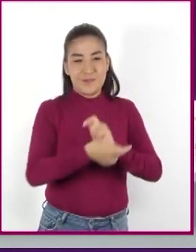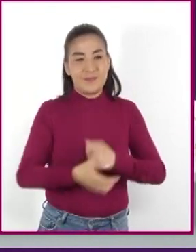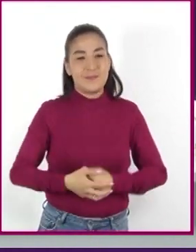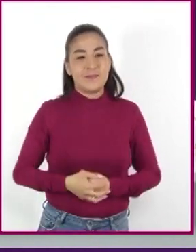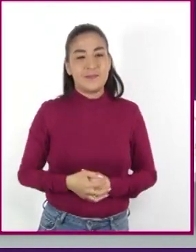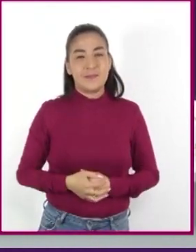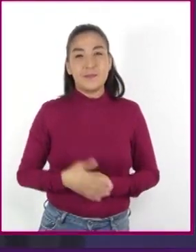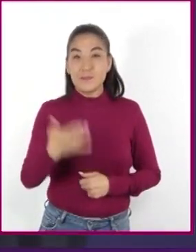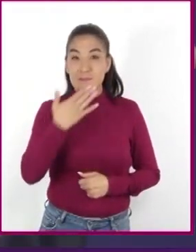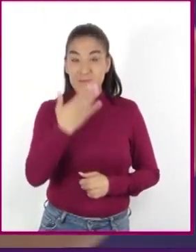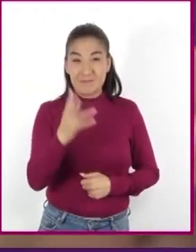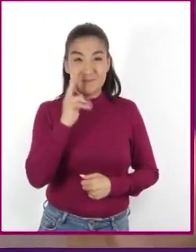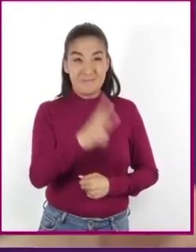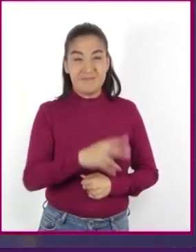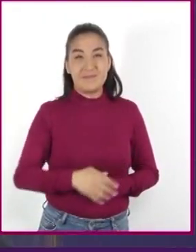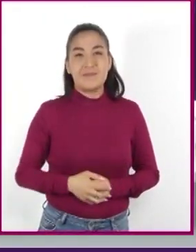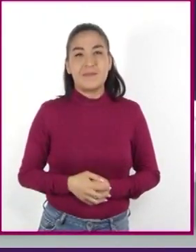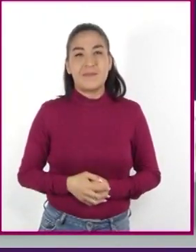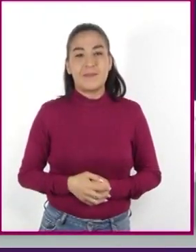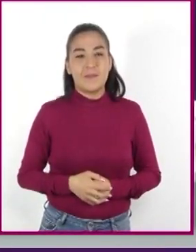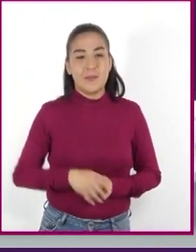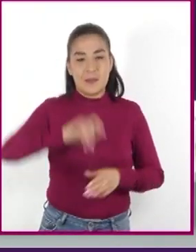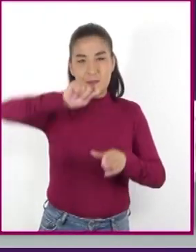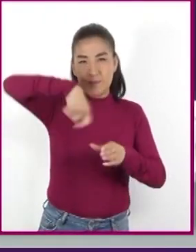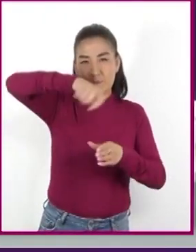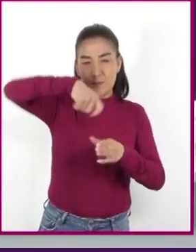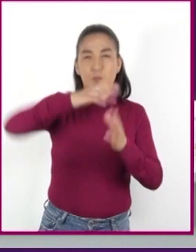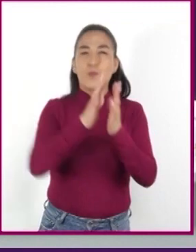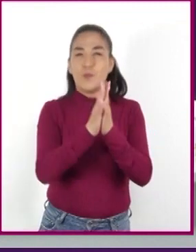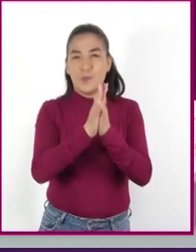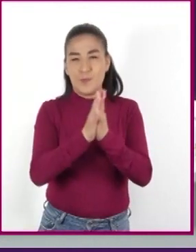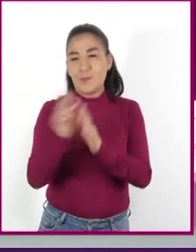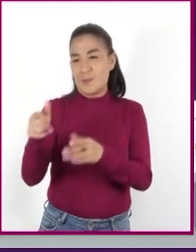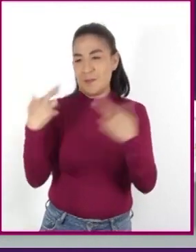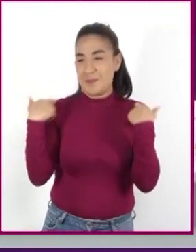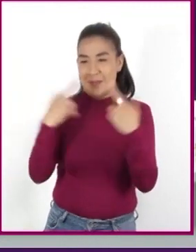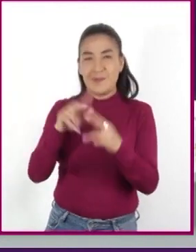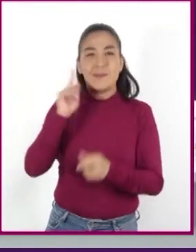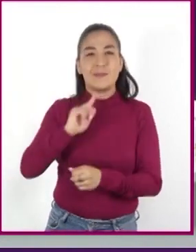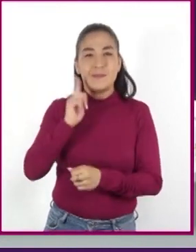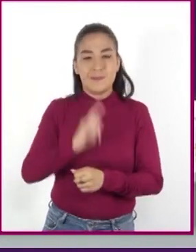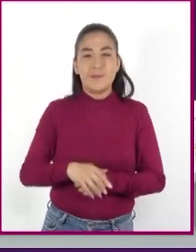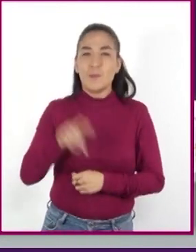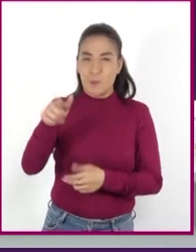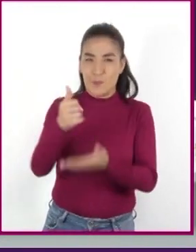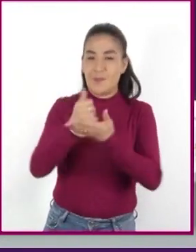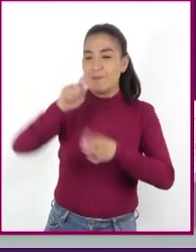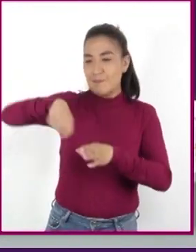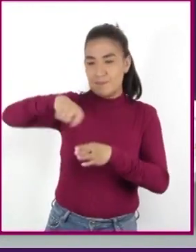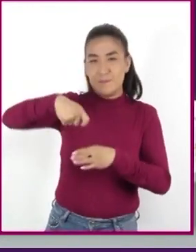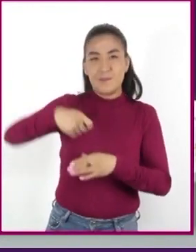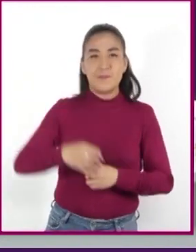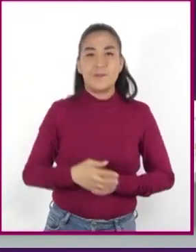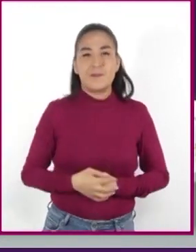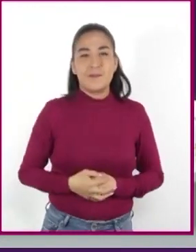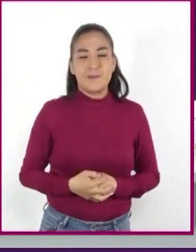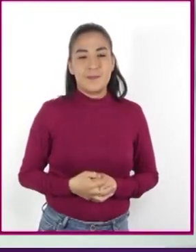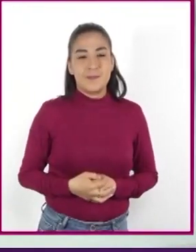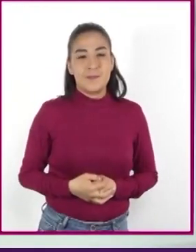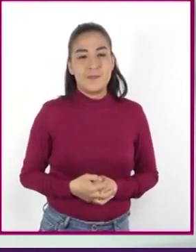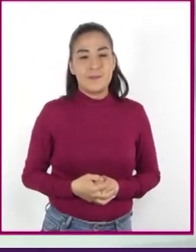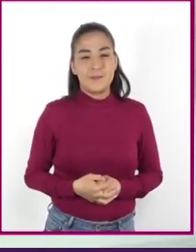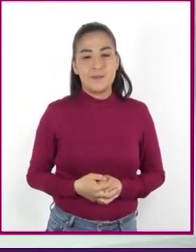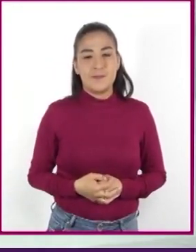Ahí está. Con un agitador, maestra, por favor. Claro que Lo sí. movemos.